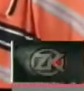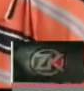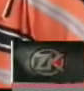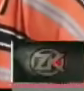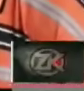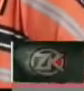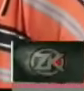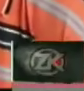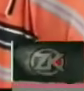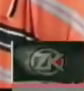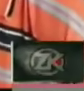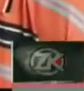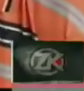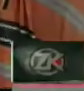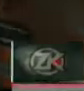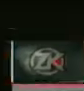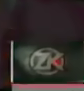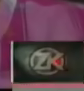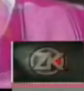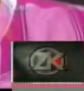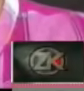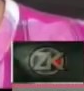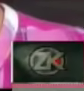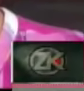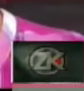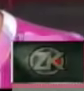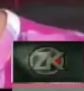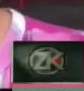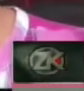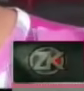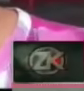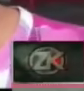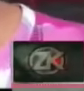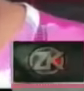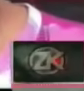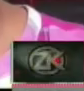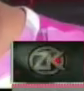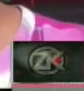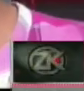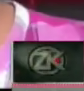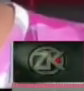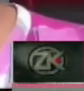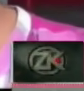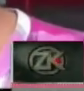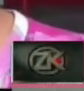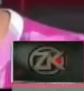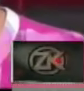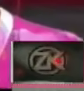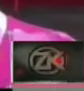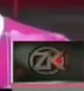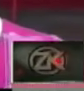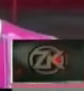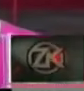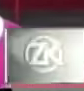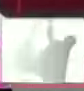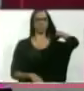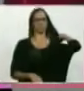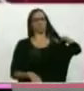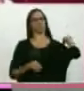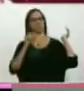pues, la capacidad técnica. ¿Cómo te iniciaste en el boxeo? Bueno, realmente me inicié en el boxeo